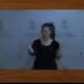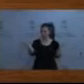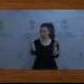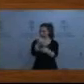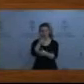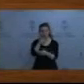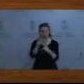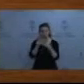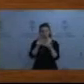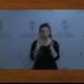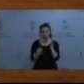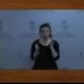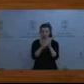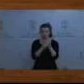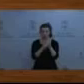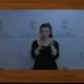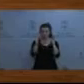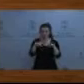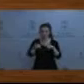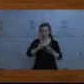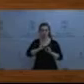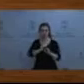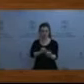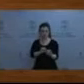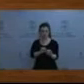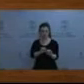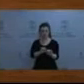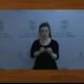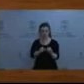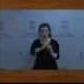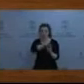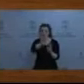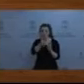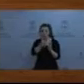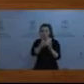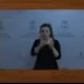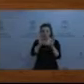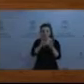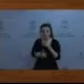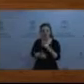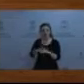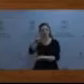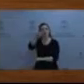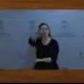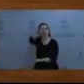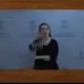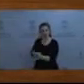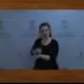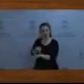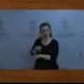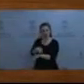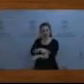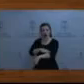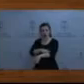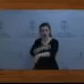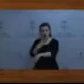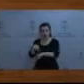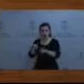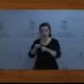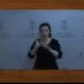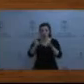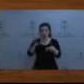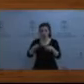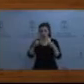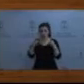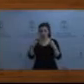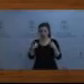acuerdo. Ese punto era uno de los puntos que se le imponía al Gobierno en aquella declaración del Congreso de los Diputados. Y esa